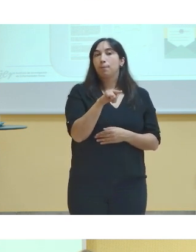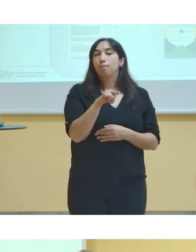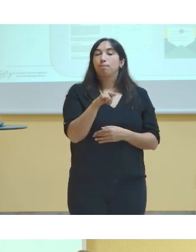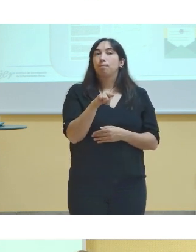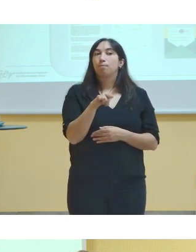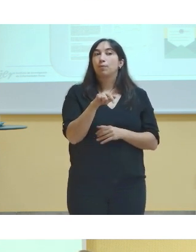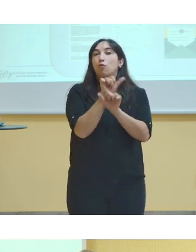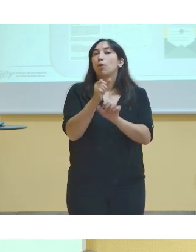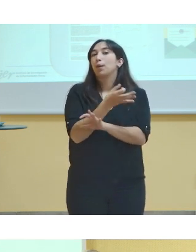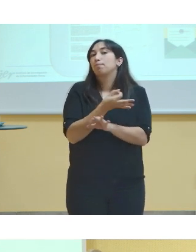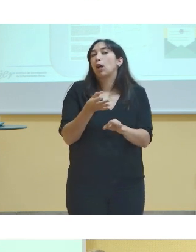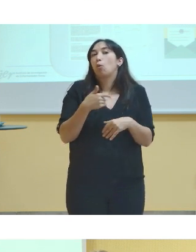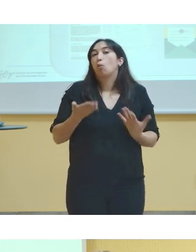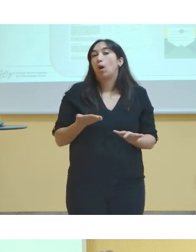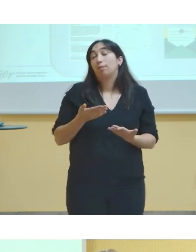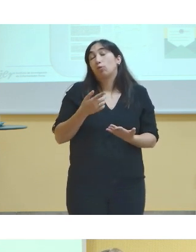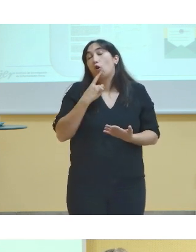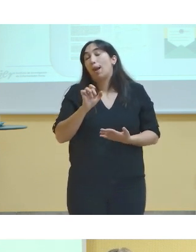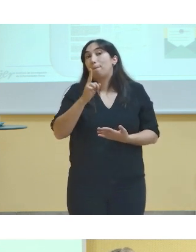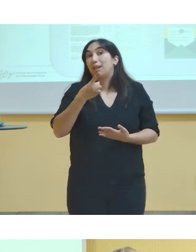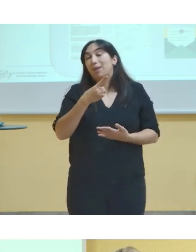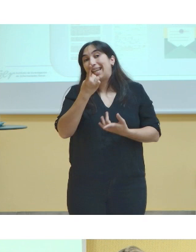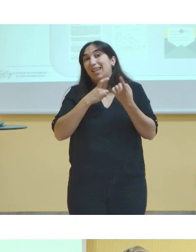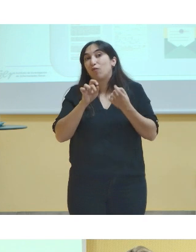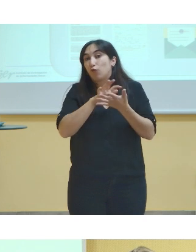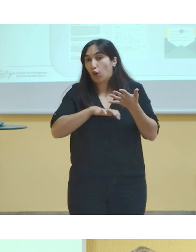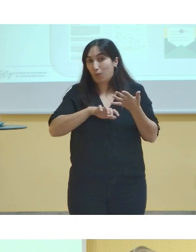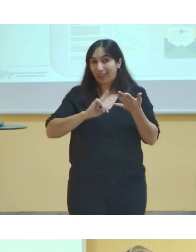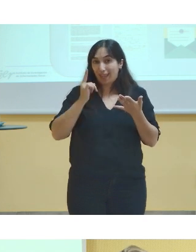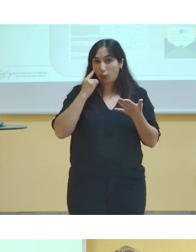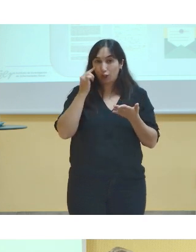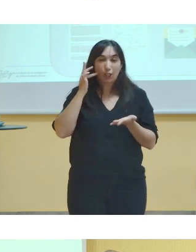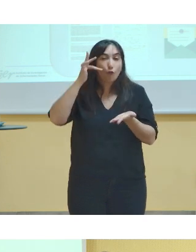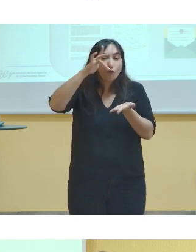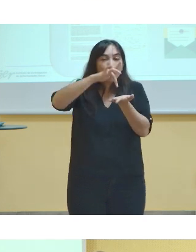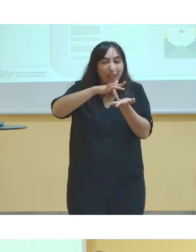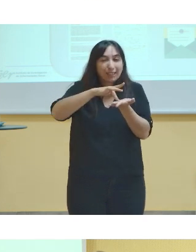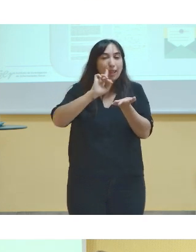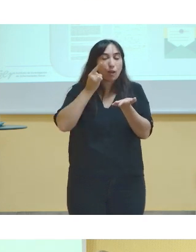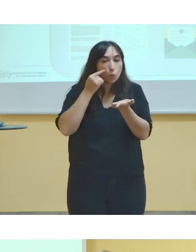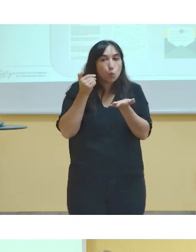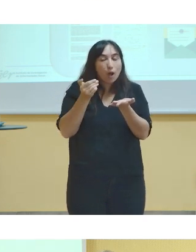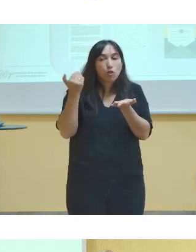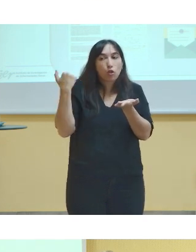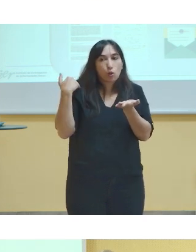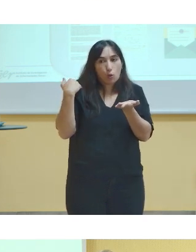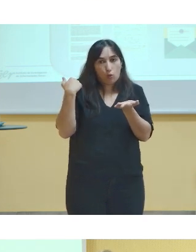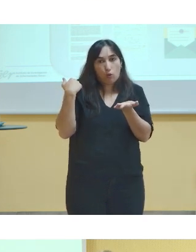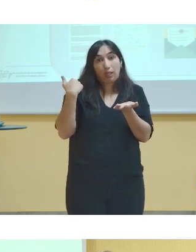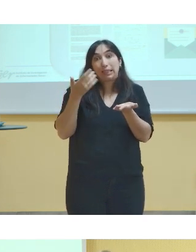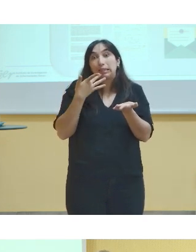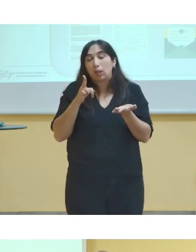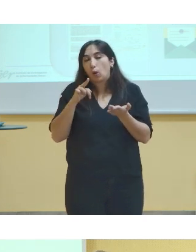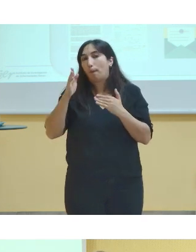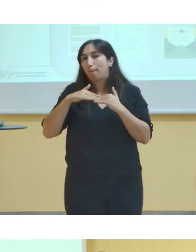la vía ideal es que fuera el primer informe diagnóstico con la fecha del diagnóstico, pero si no es así, pues al menos un informe en el que